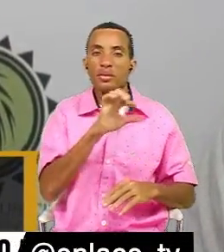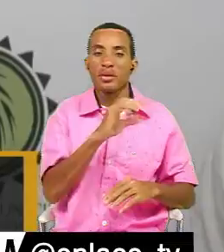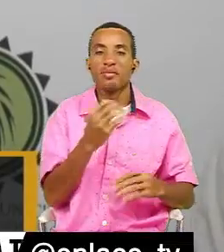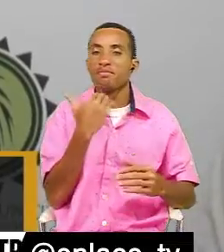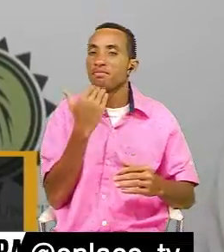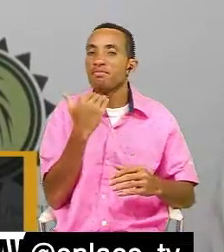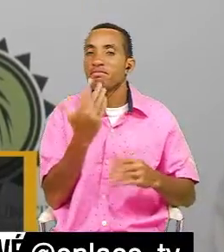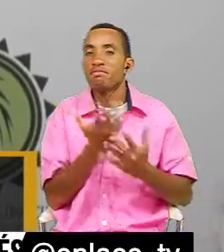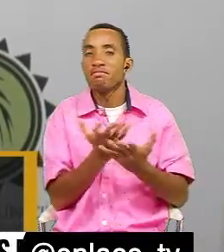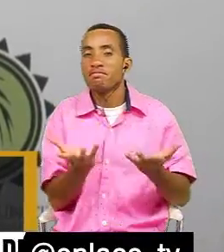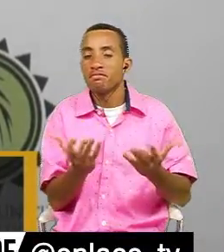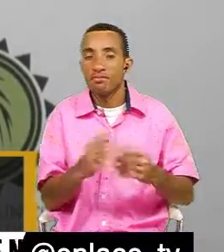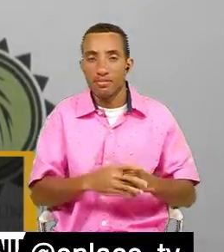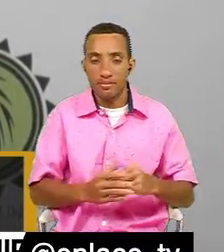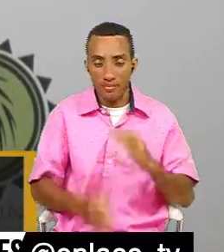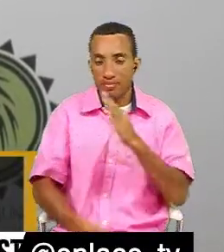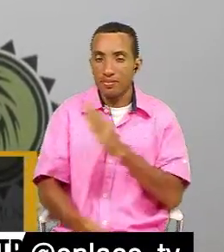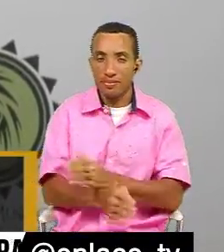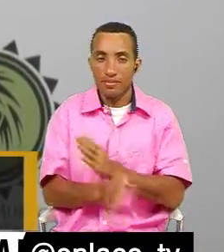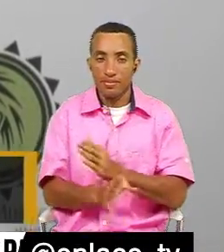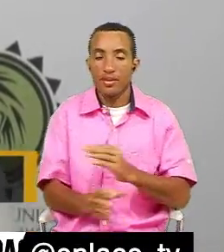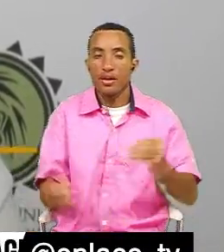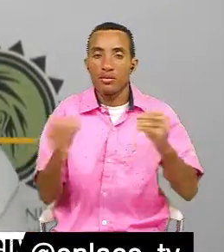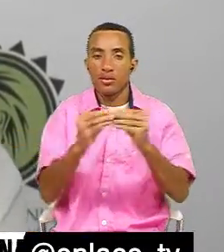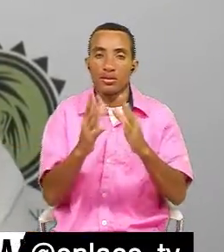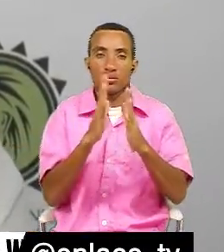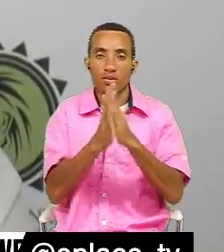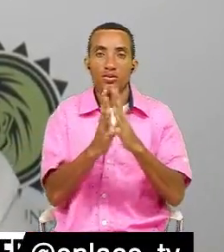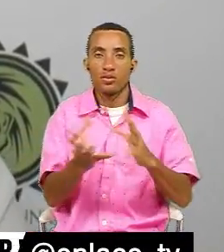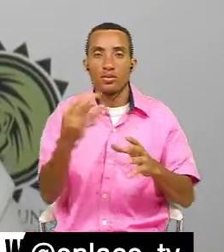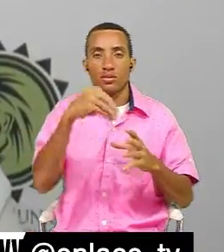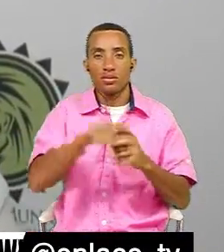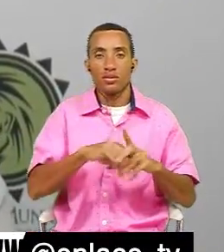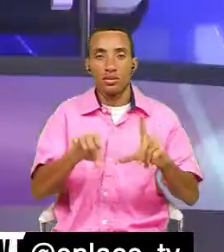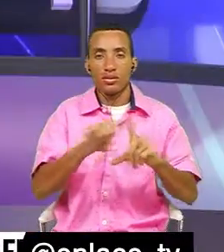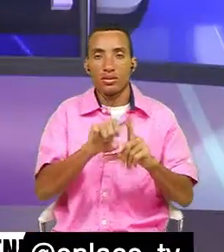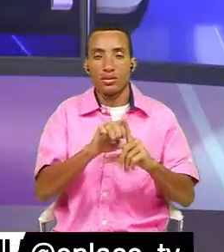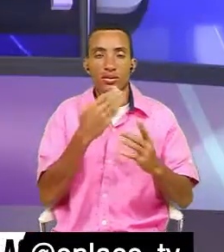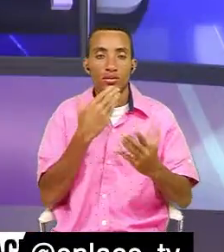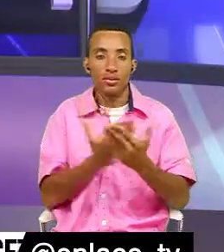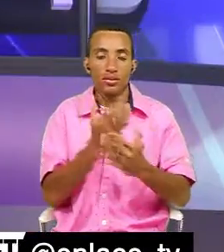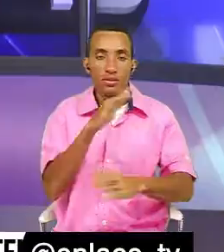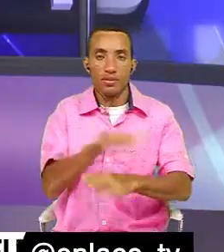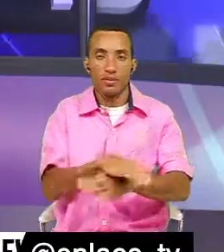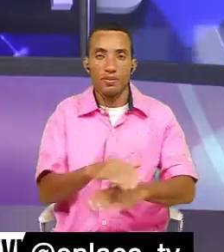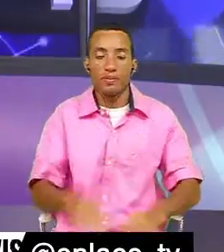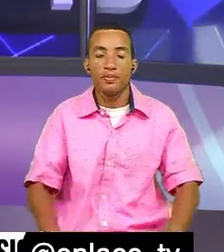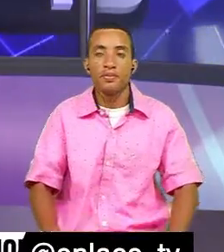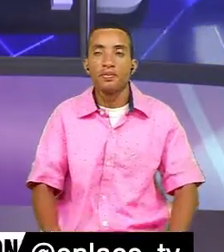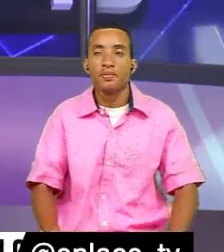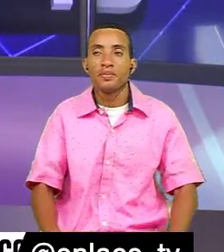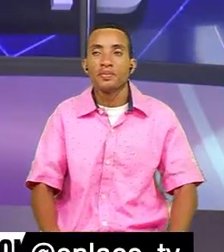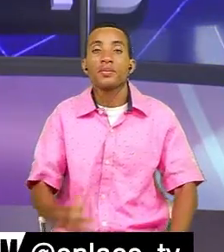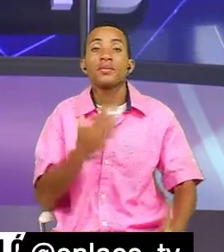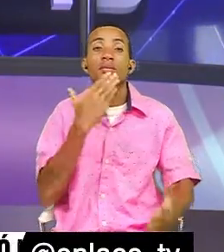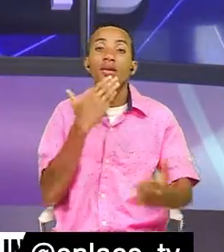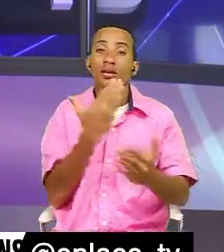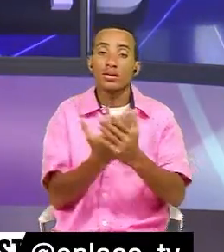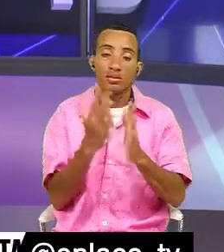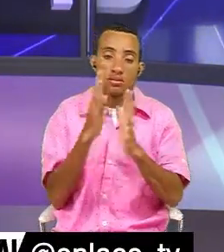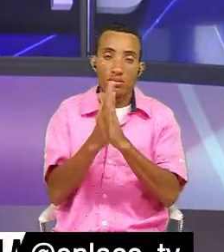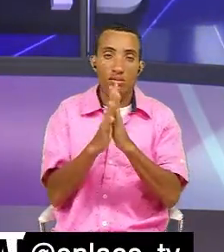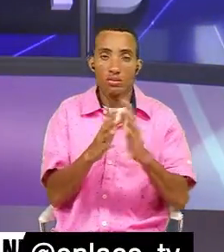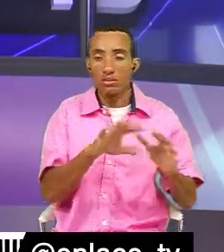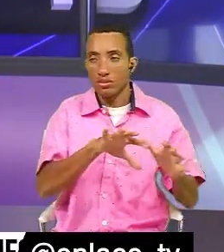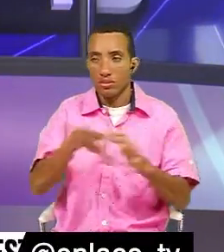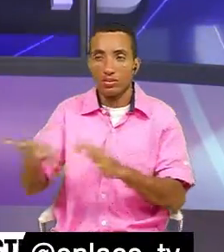pasado a esta hora. Continúen ustedes con más información en estudio. Buenas tardes. Gracias, Pedro, por la información. Y tres personas, entre